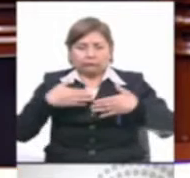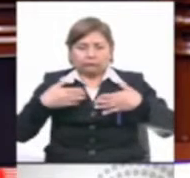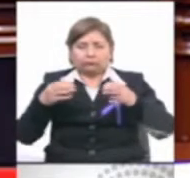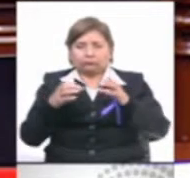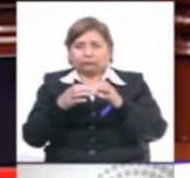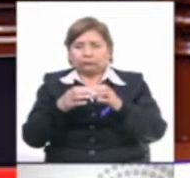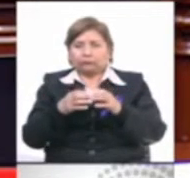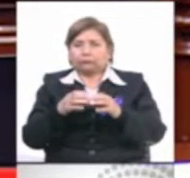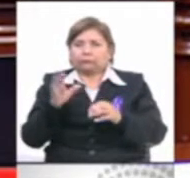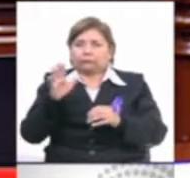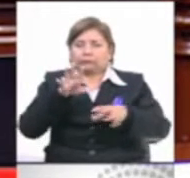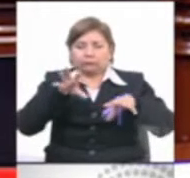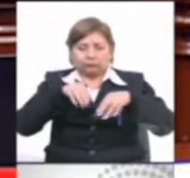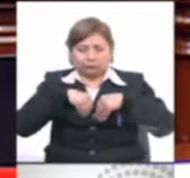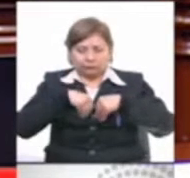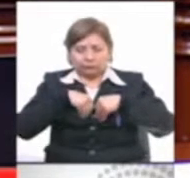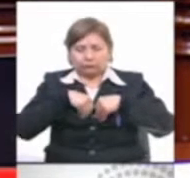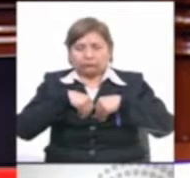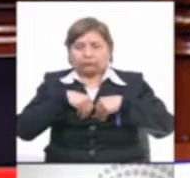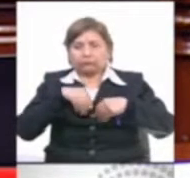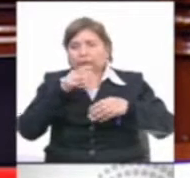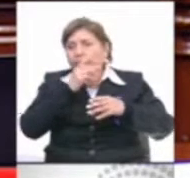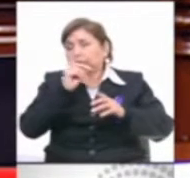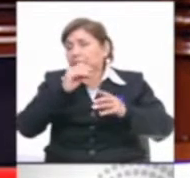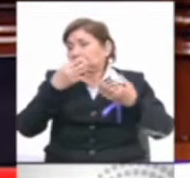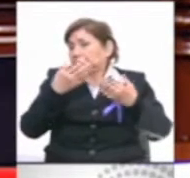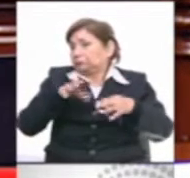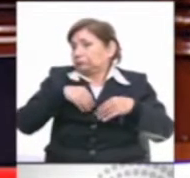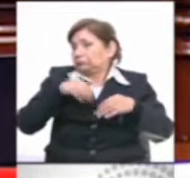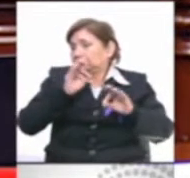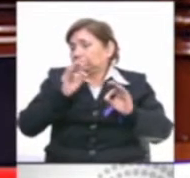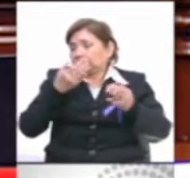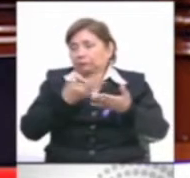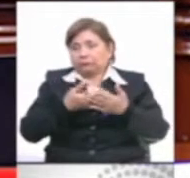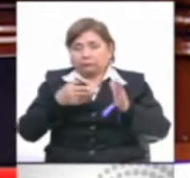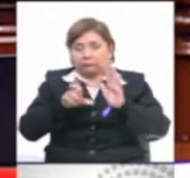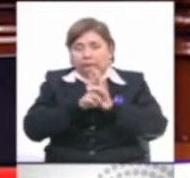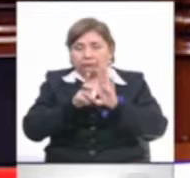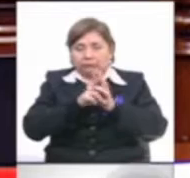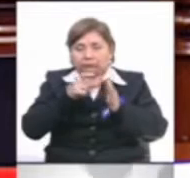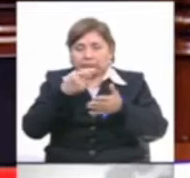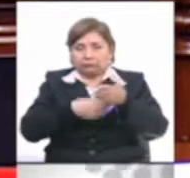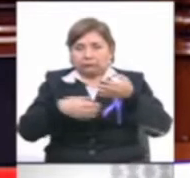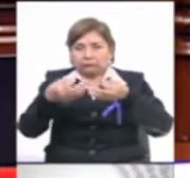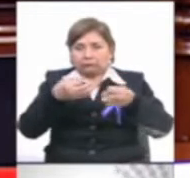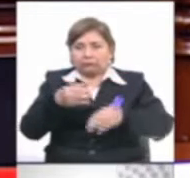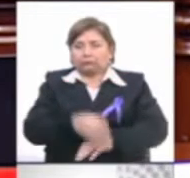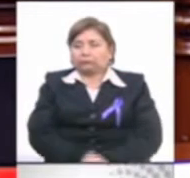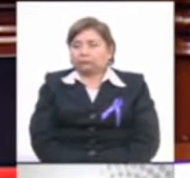Ejecutivo su aceptación o disconformidad con el proyecto de ley de presupuesto.